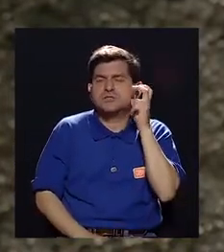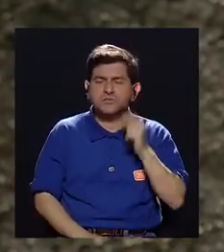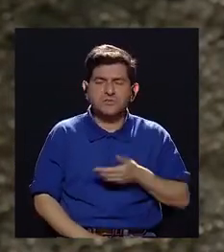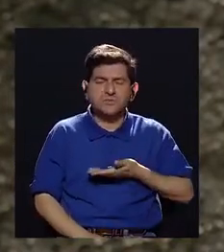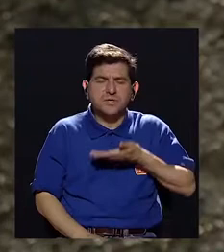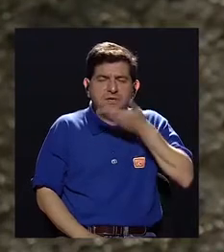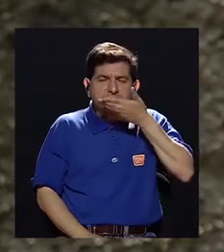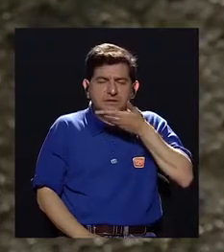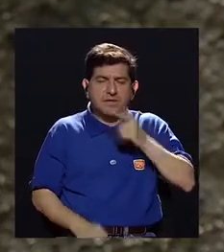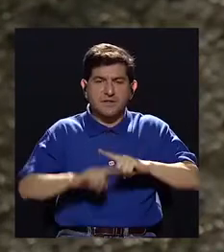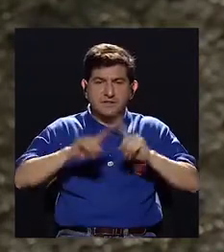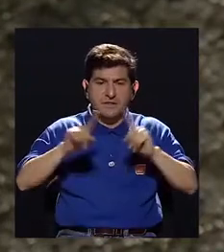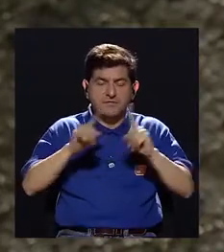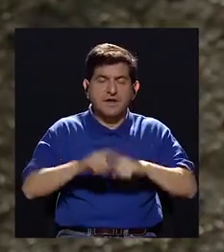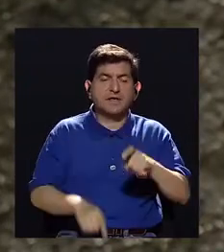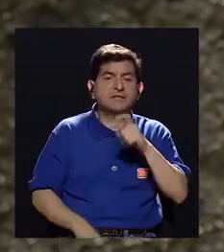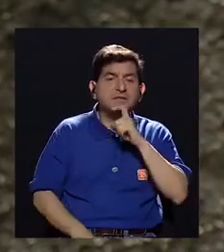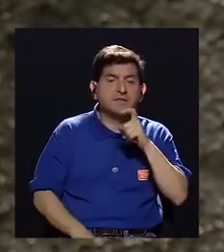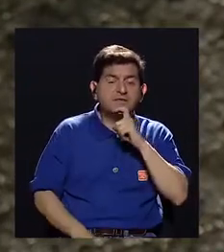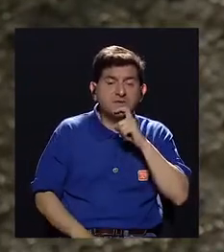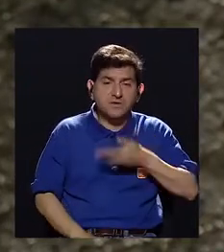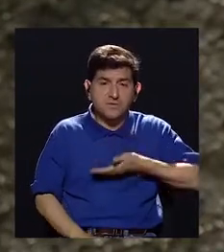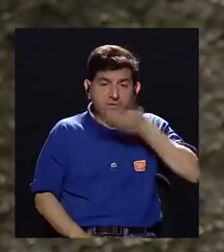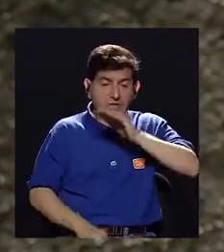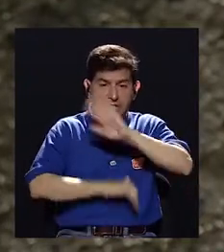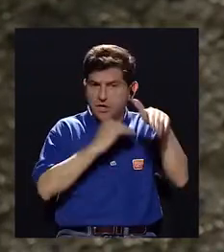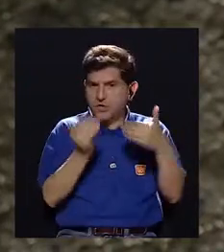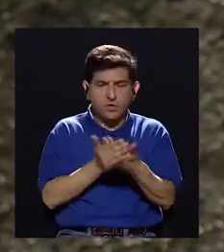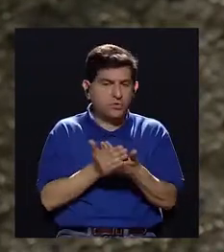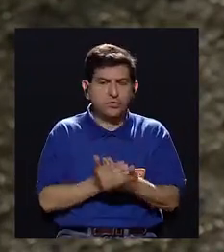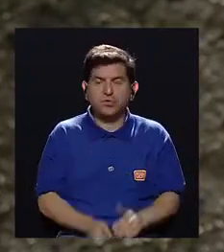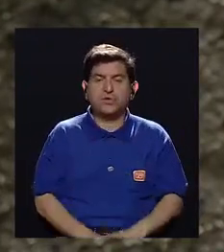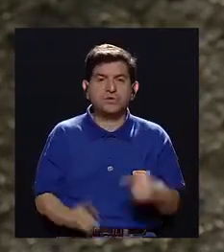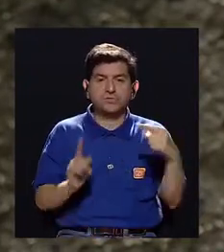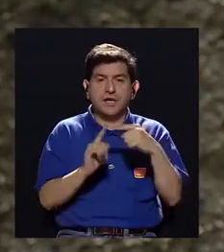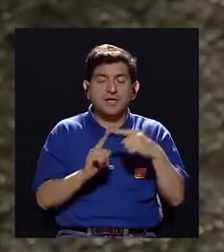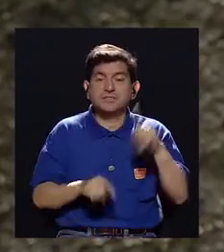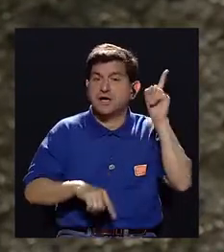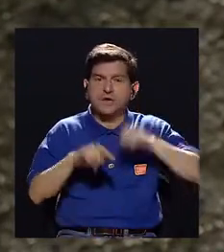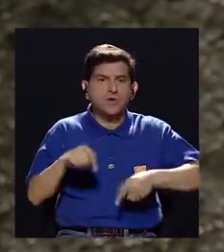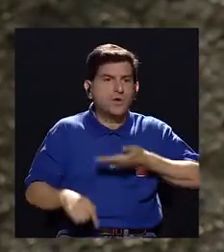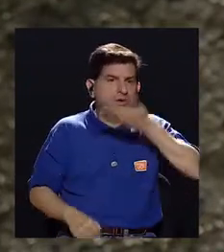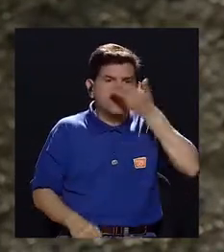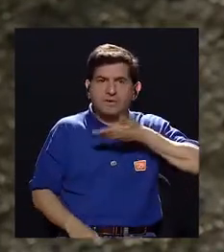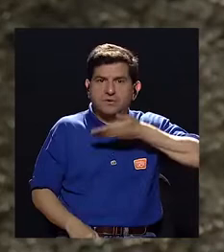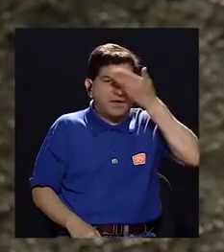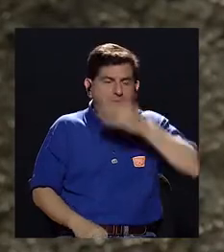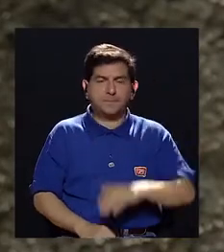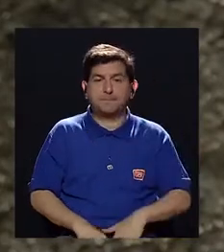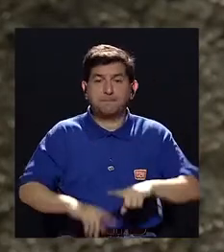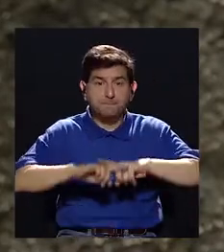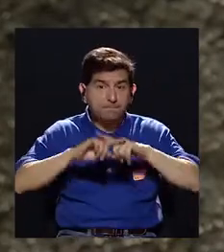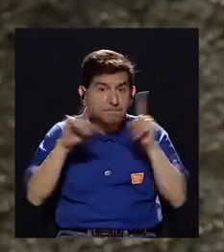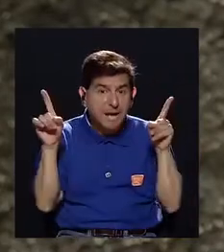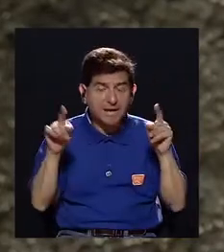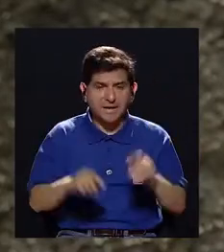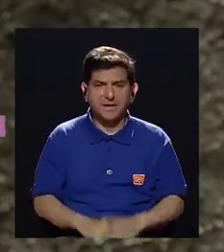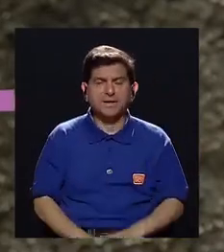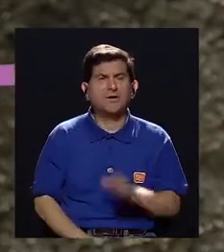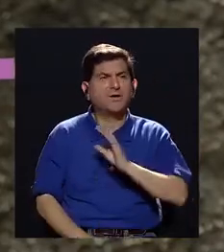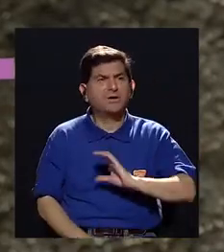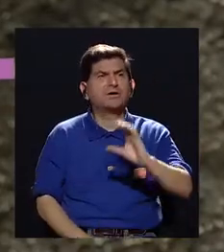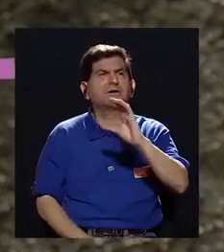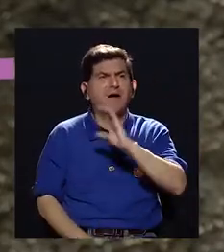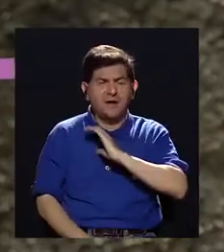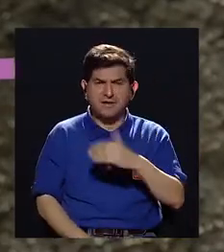Puede tener diferentes grados de dificultad respiratoria porque no todos tienen que llegar al ahogo, Okay, entonces, pero